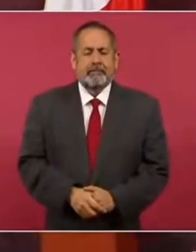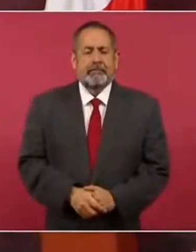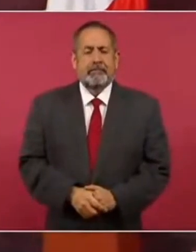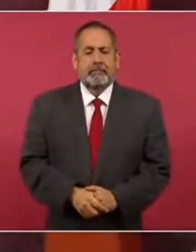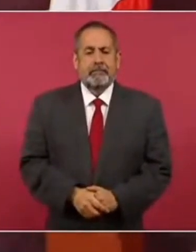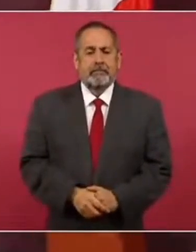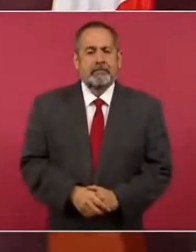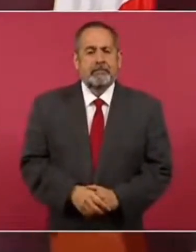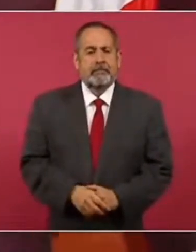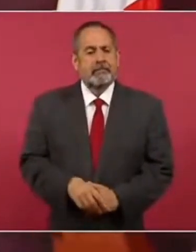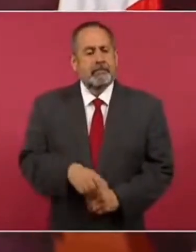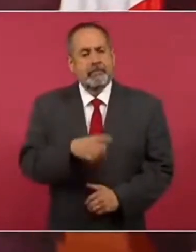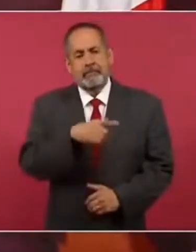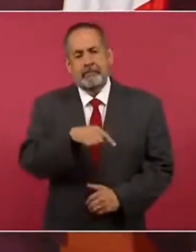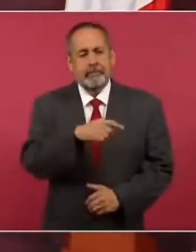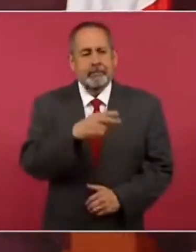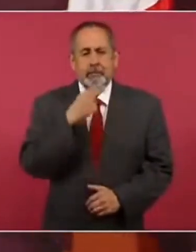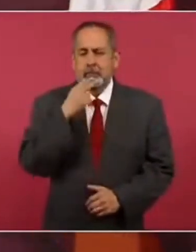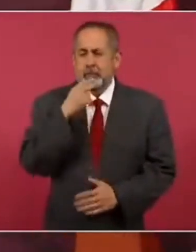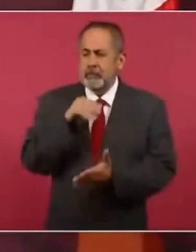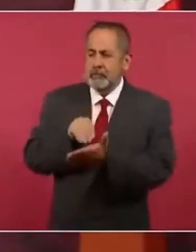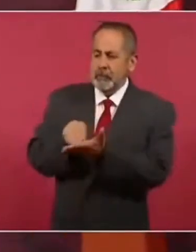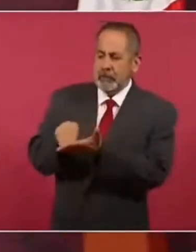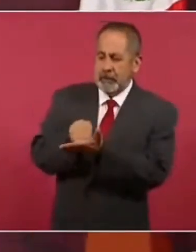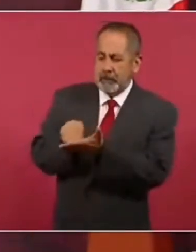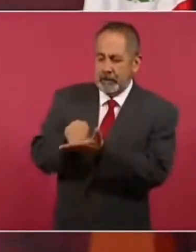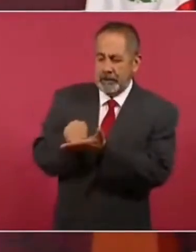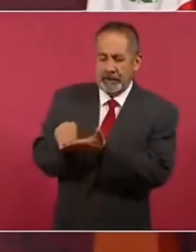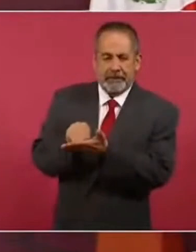Utilizan la calumnia